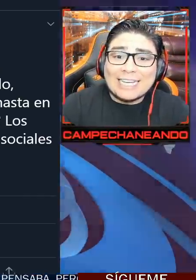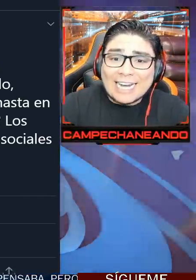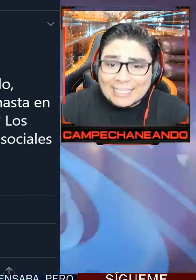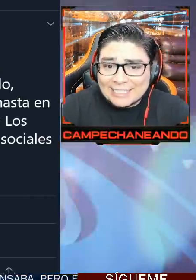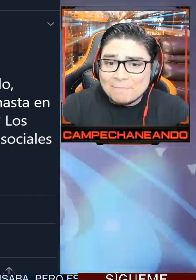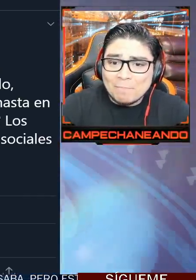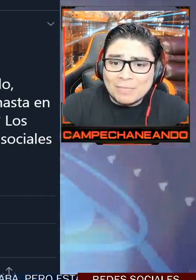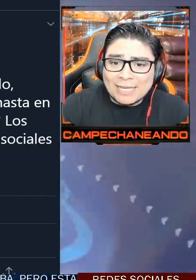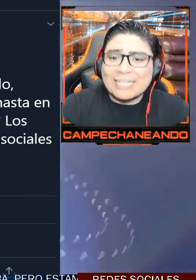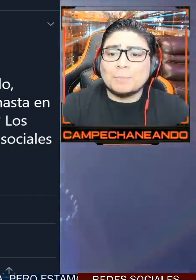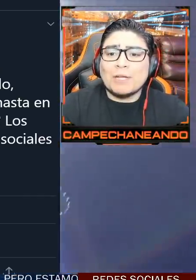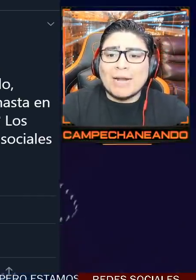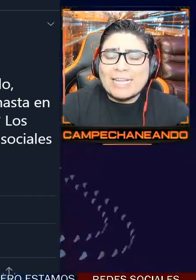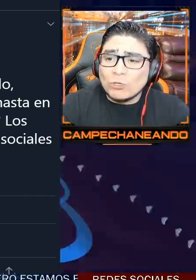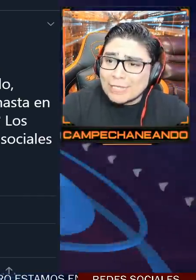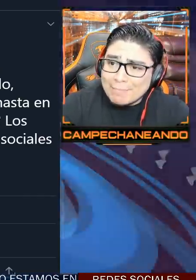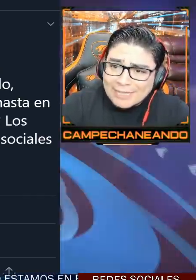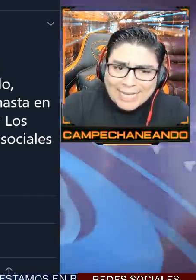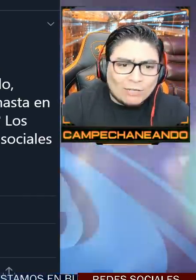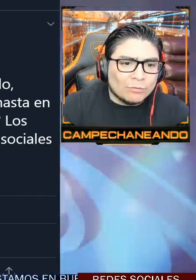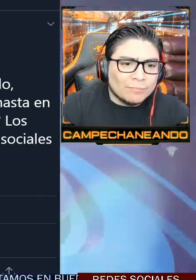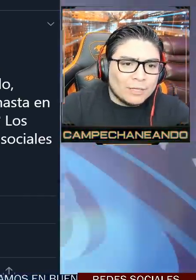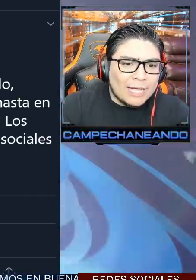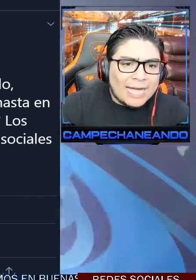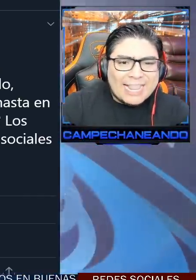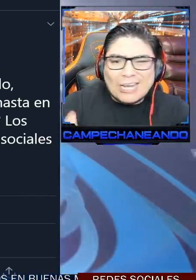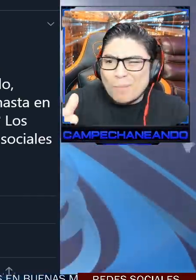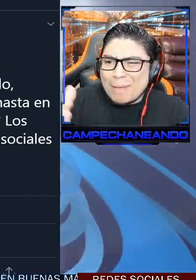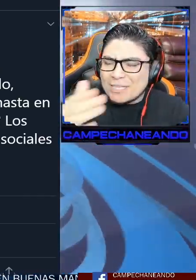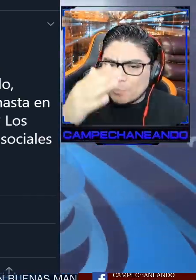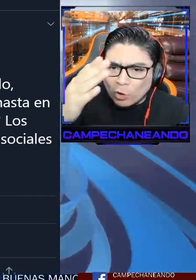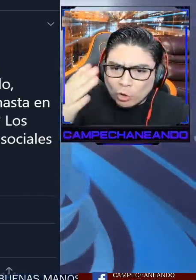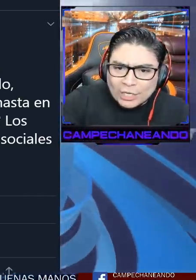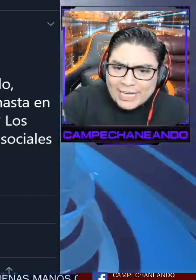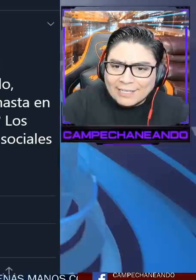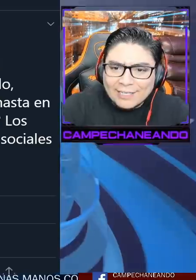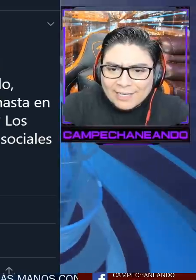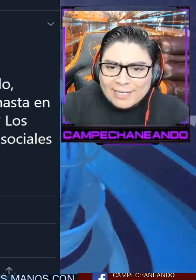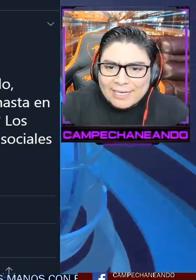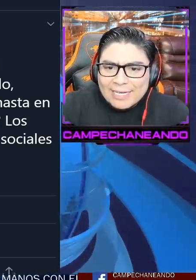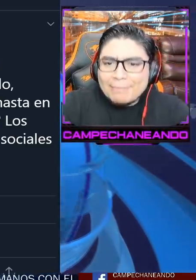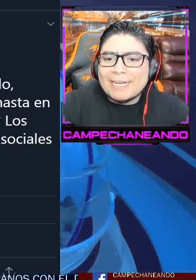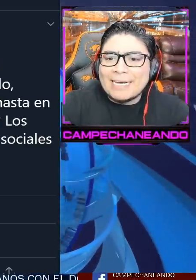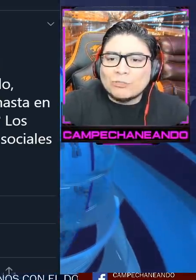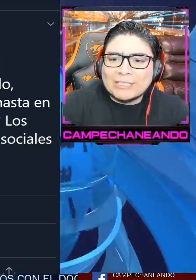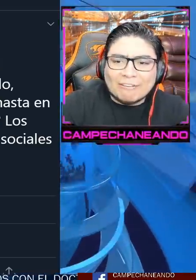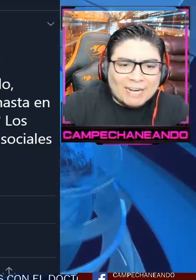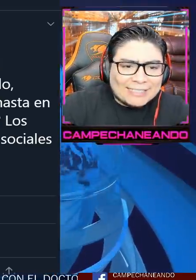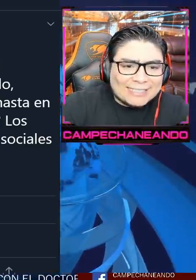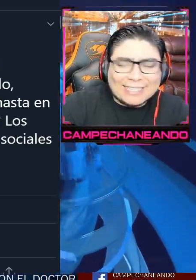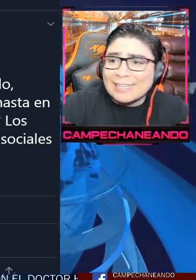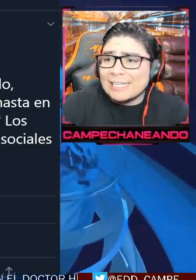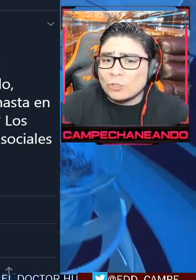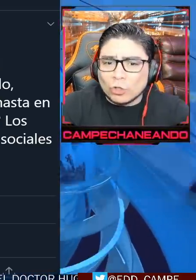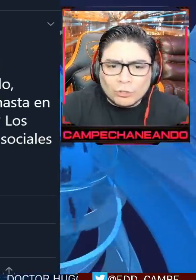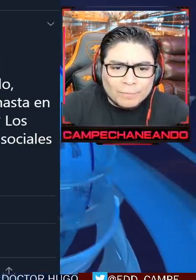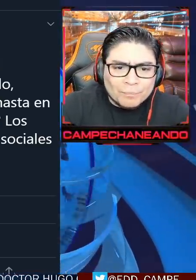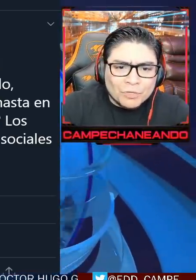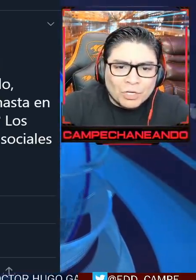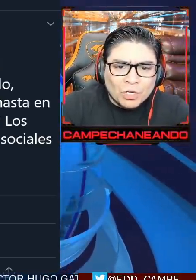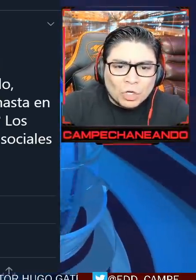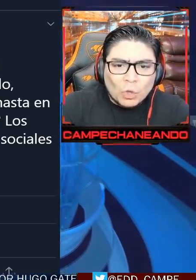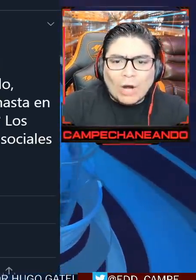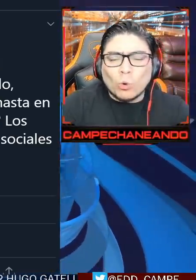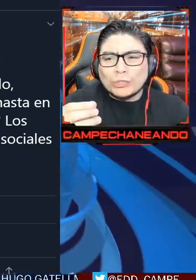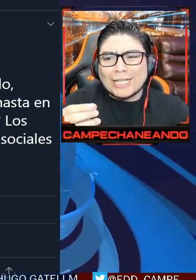quédense en casa que inspiró a niños a imitar lo género memes por doquier y viralizó esa frase hasta en tick tock